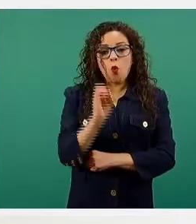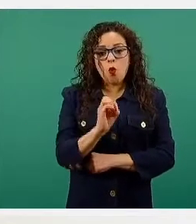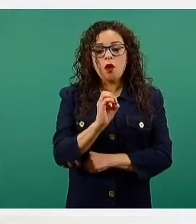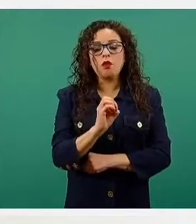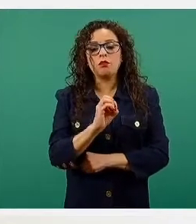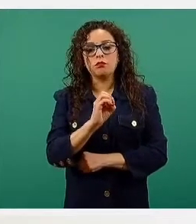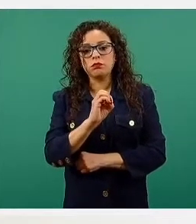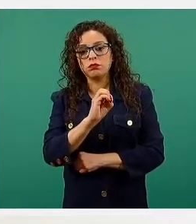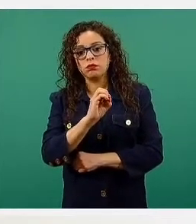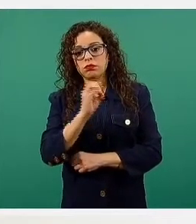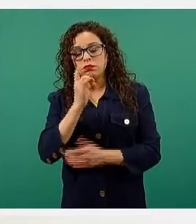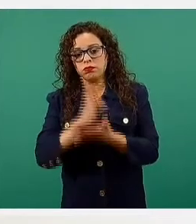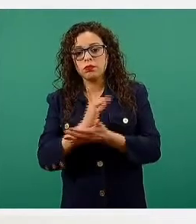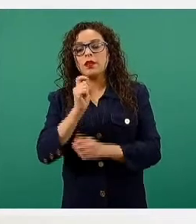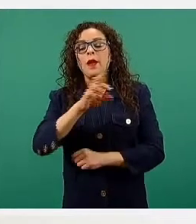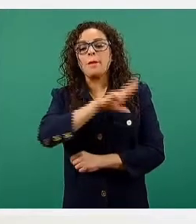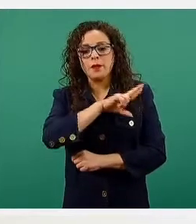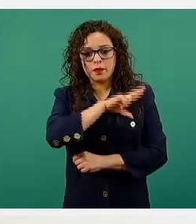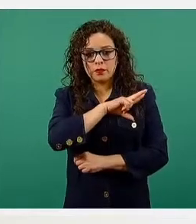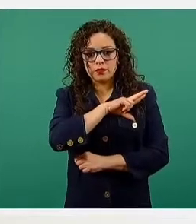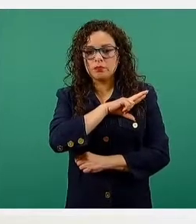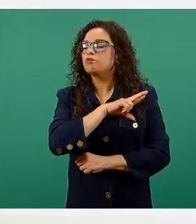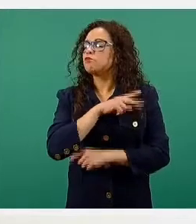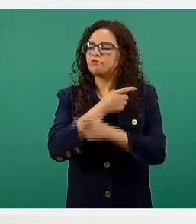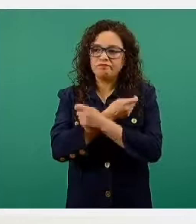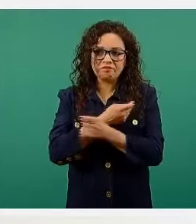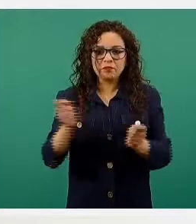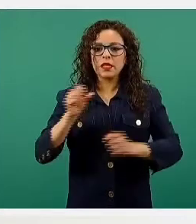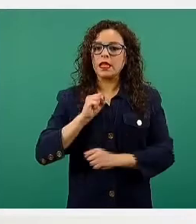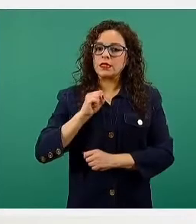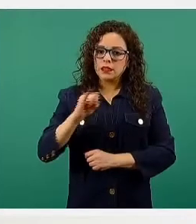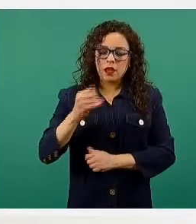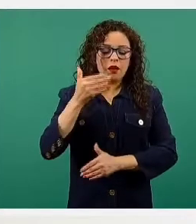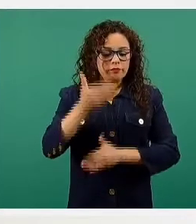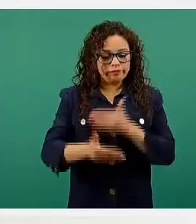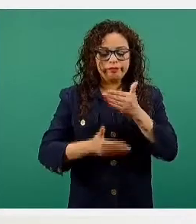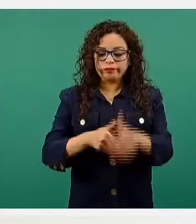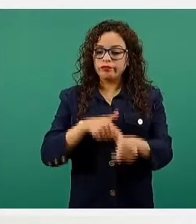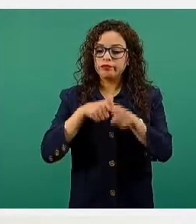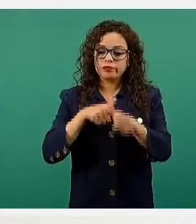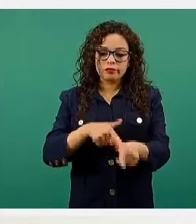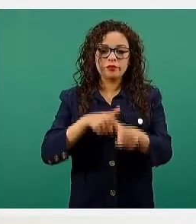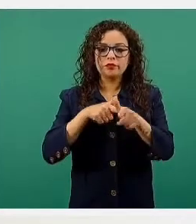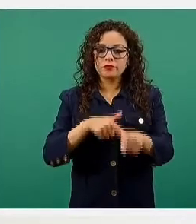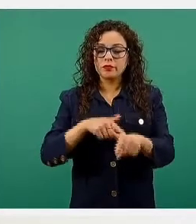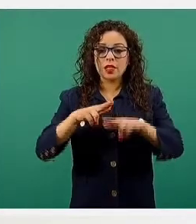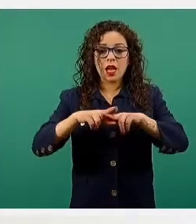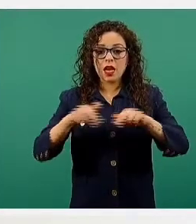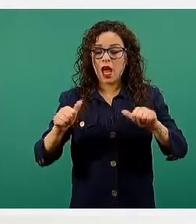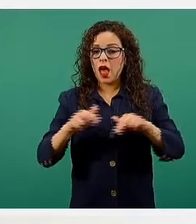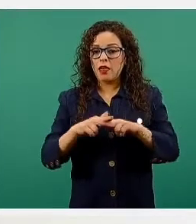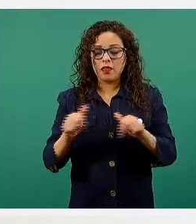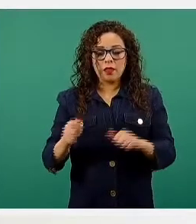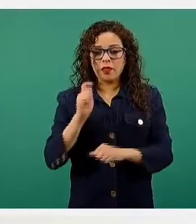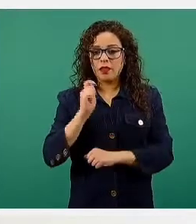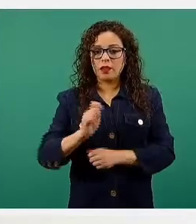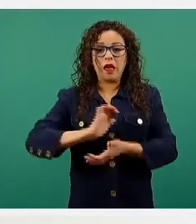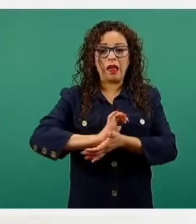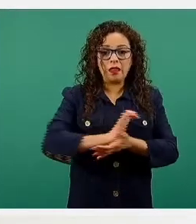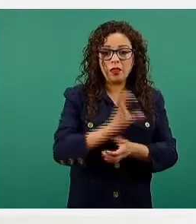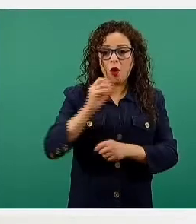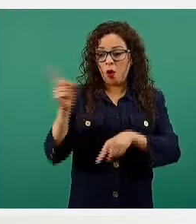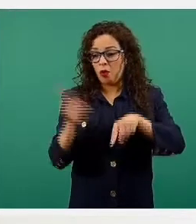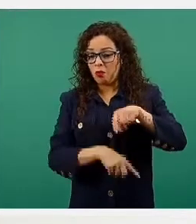trabajan exclusivamente en el sector privado. Esto sigue avanzando, nadie ha sido ni será discriminado. El